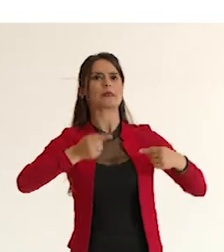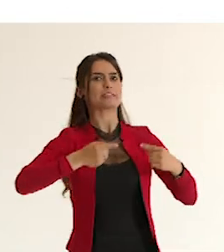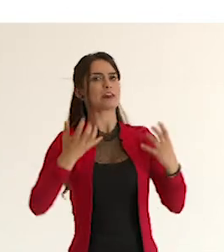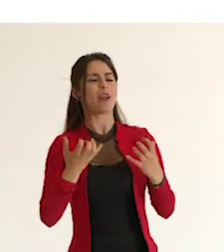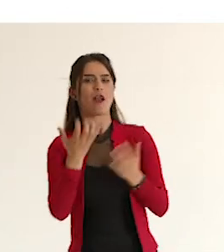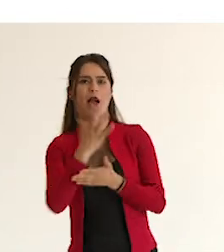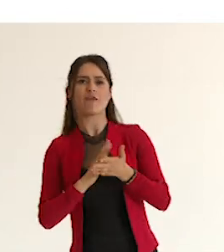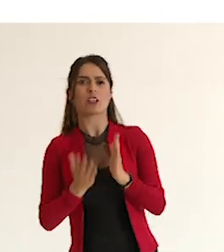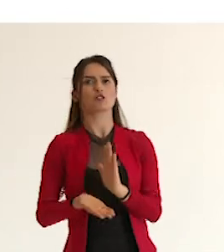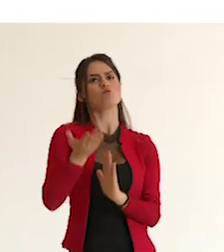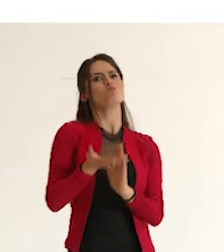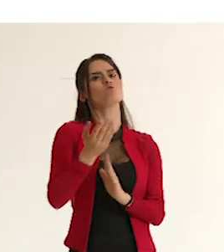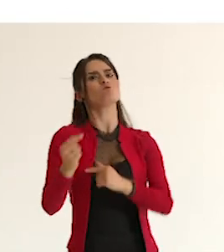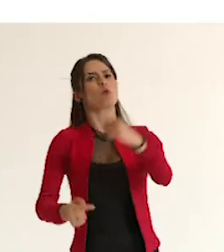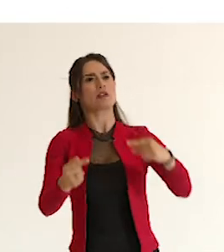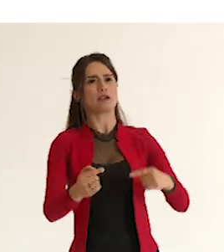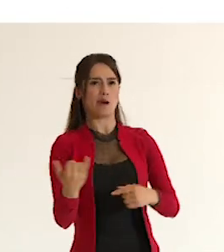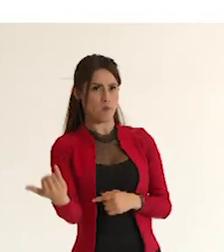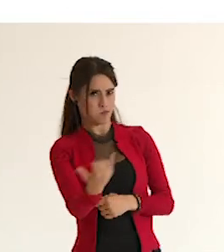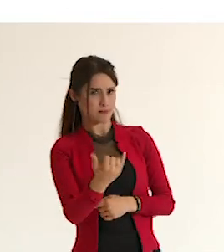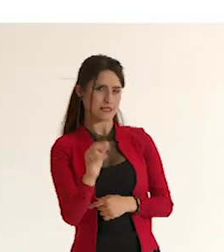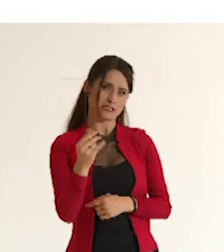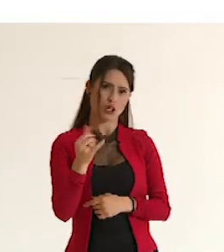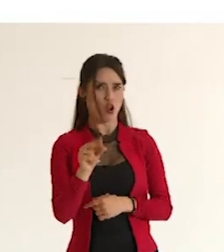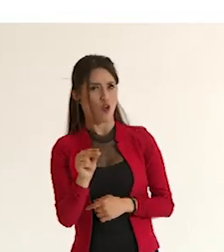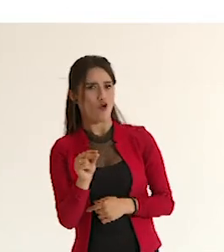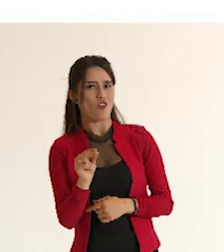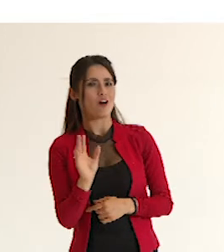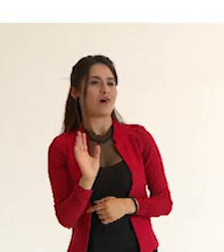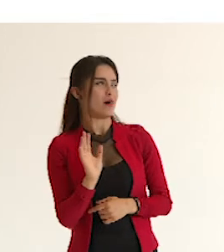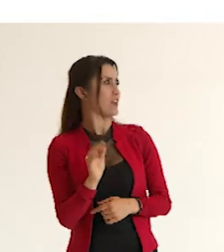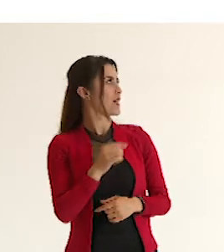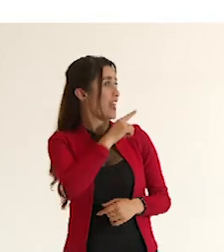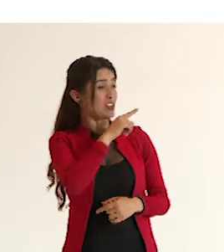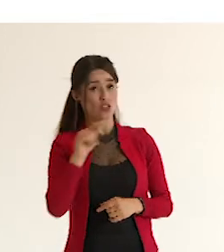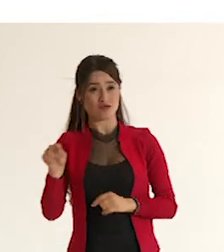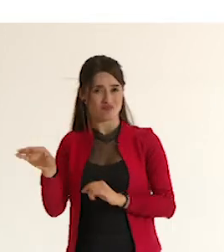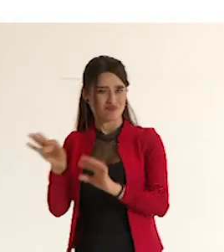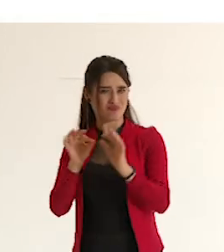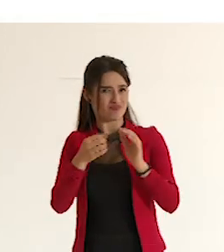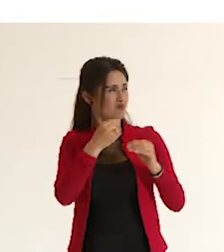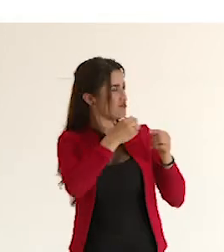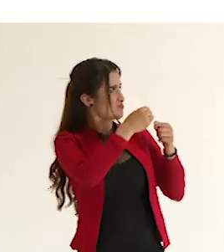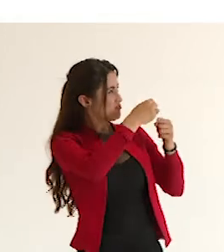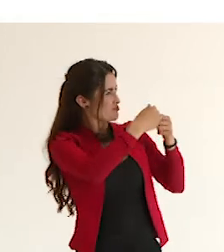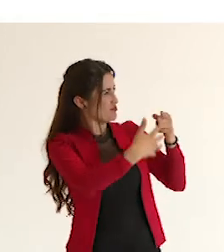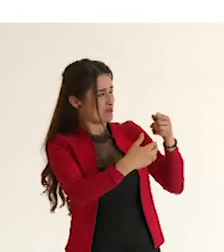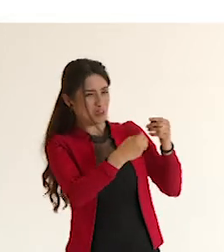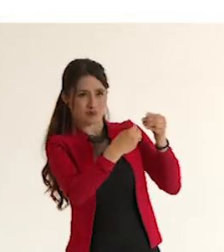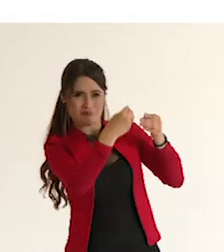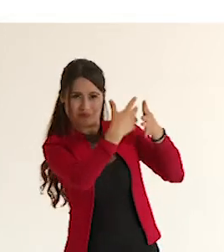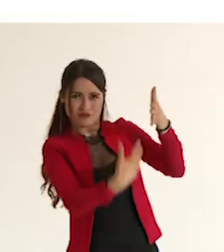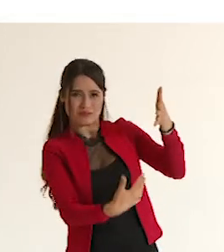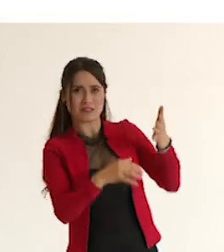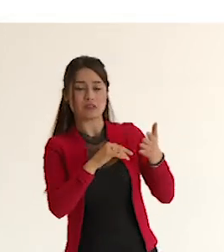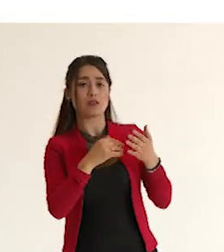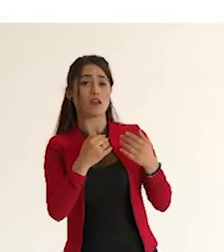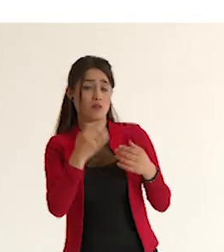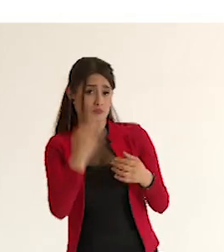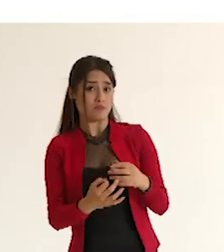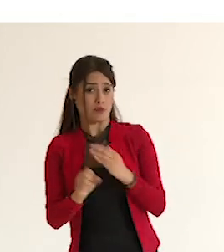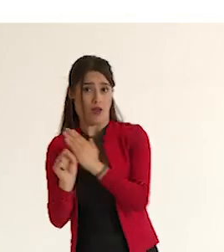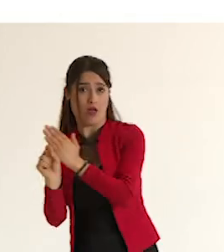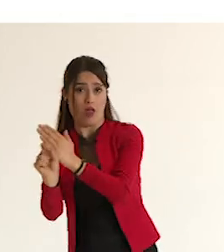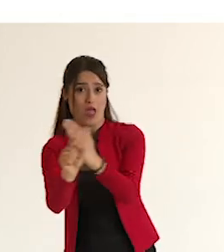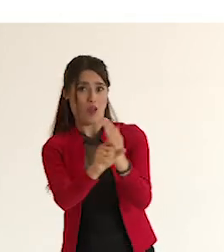aspecto si esto es simplemente lo que les voy a mostrar aquí son como pueden pensarlo como ítems de la encuesta si quieren pero es